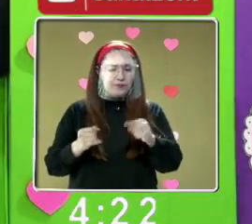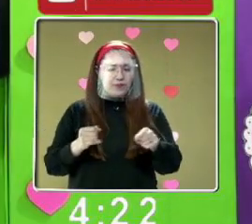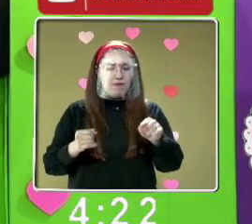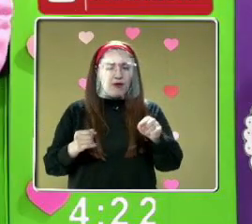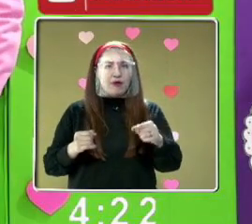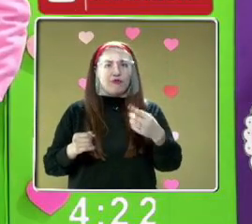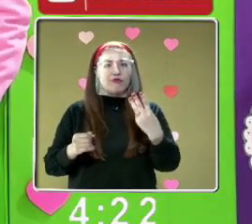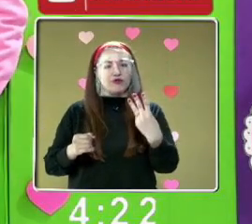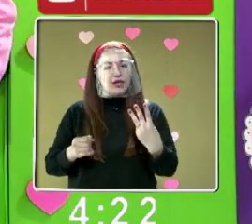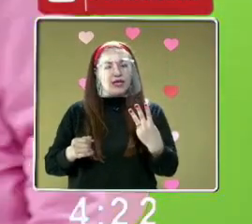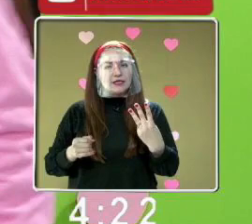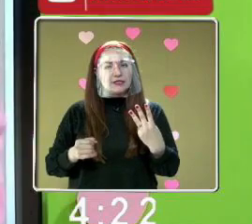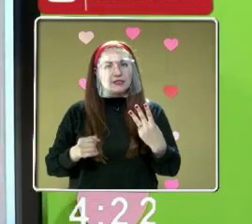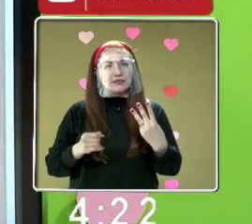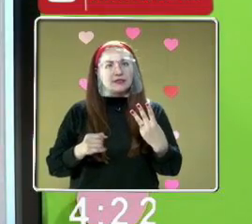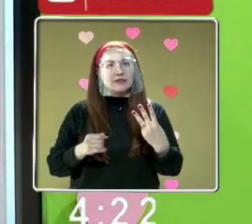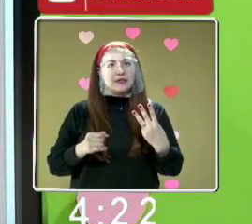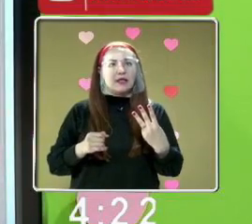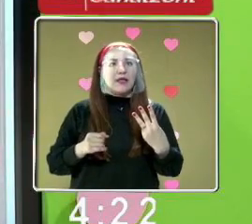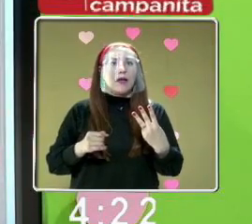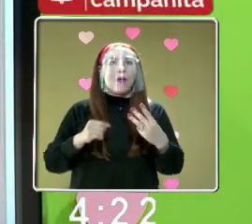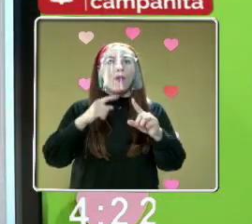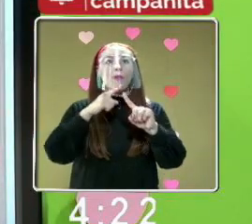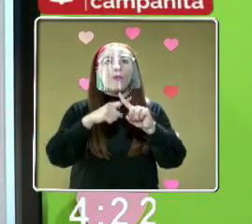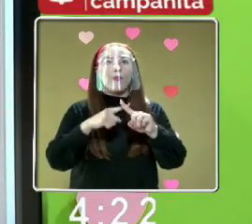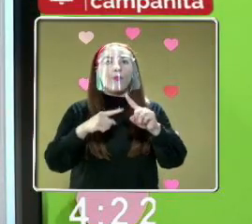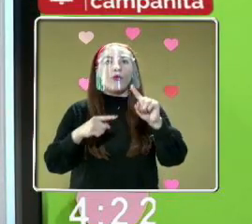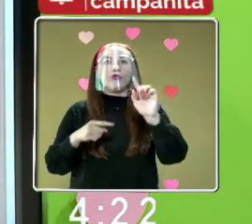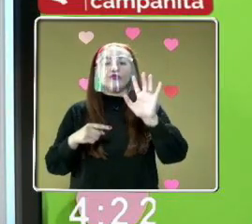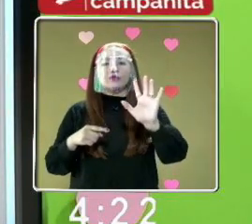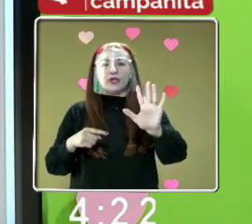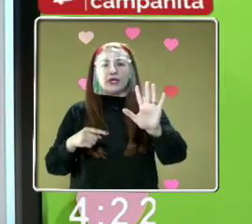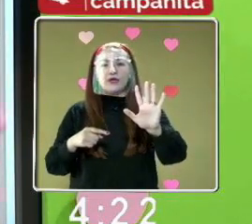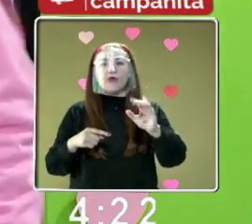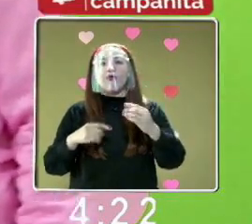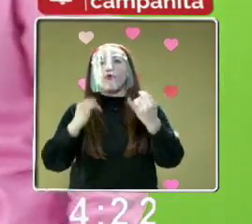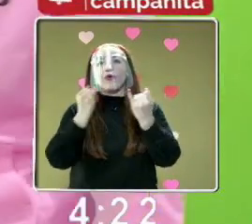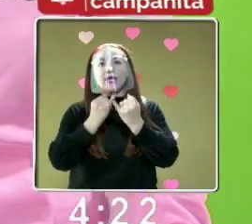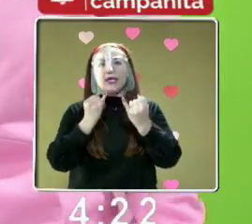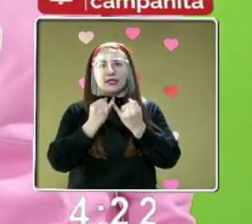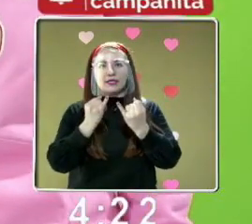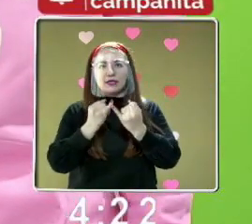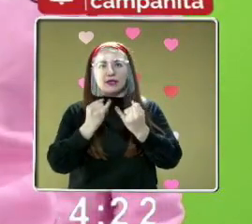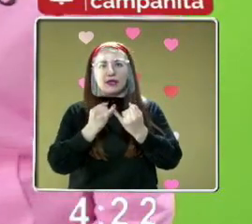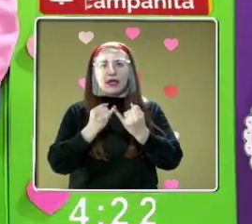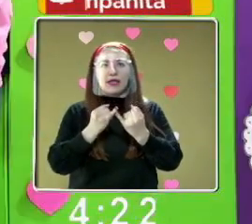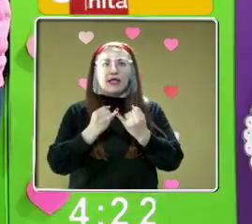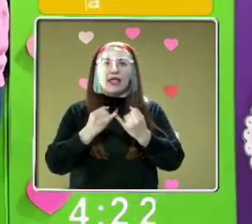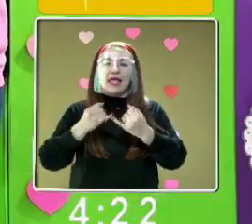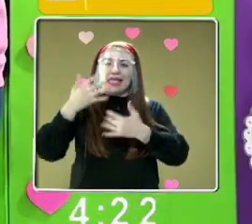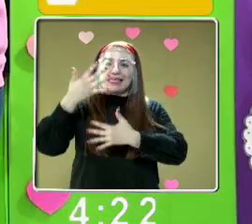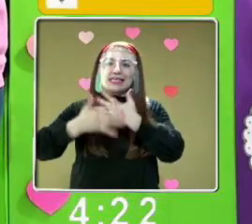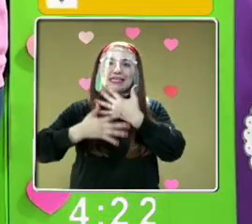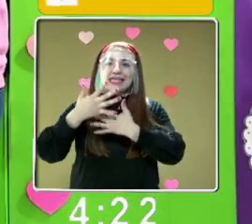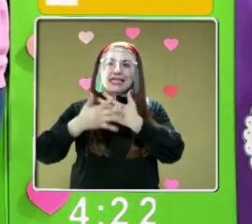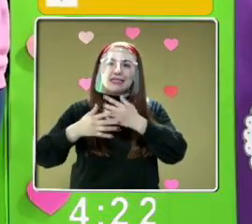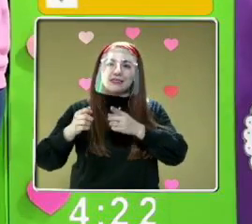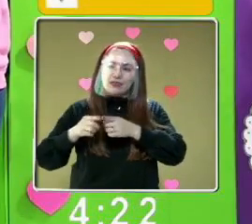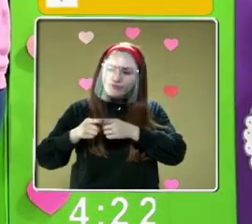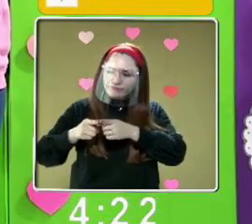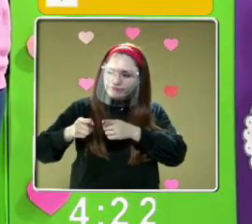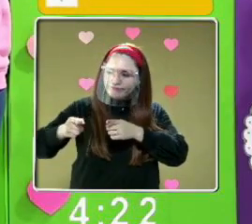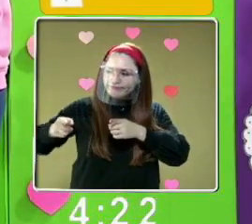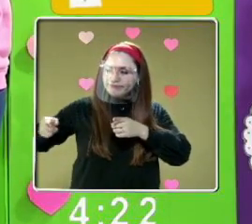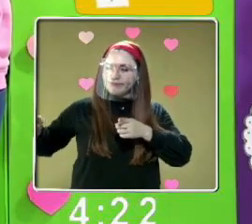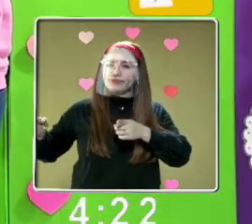3 centímetros. Si lo vuelvo a multiplicar por mi constante... es de 5, entonces 5 por 3, 15. 15. Y